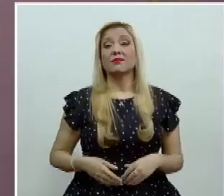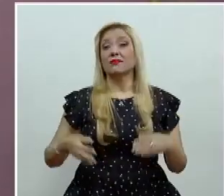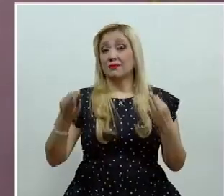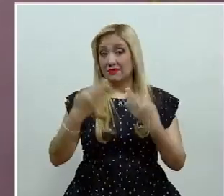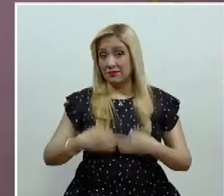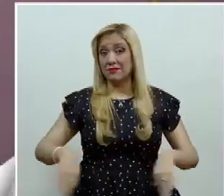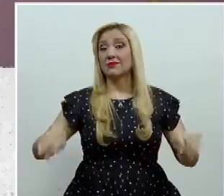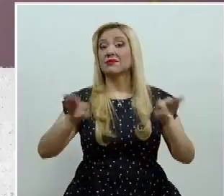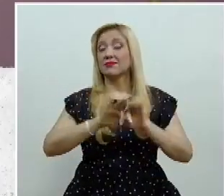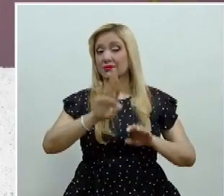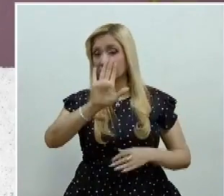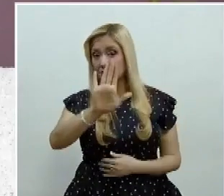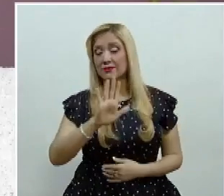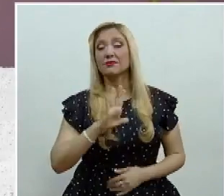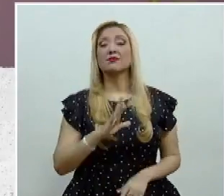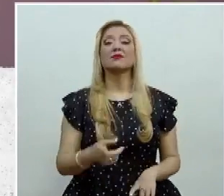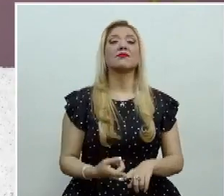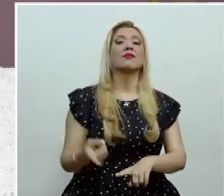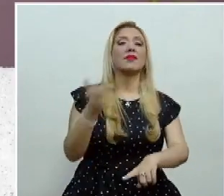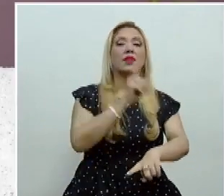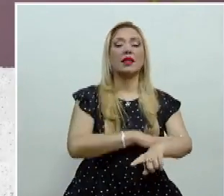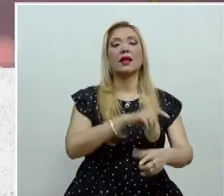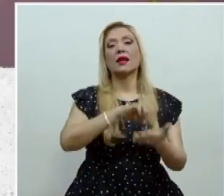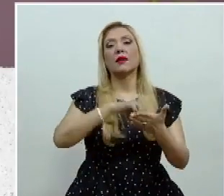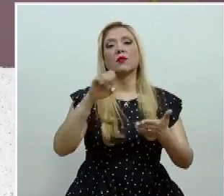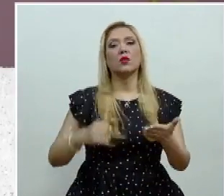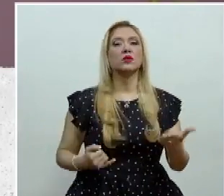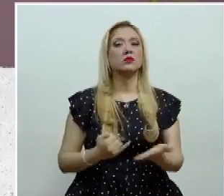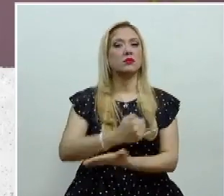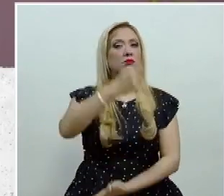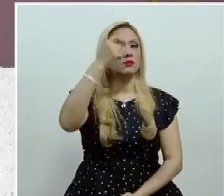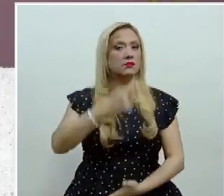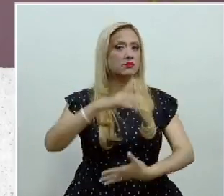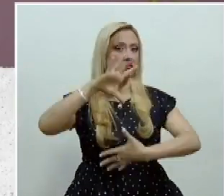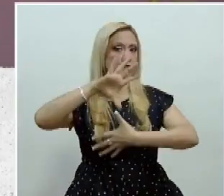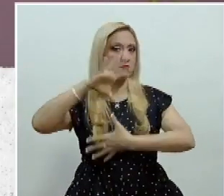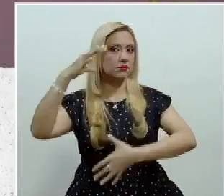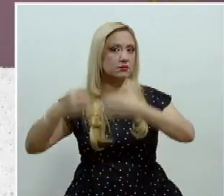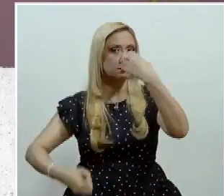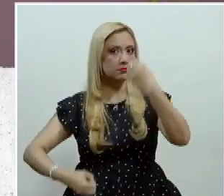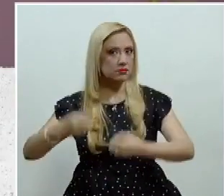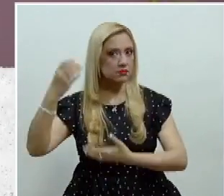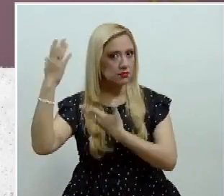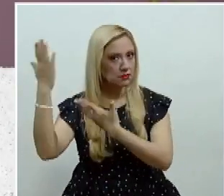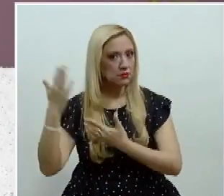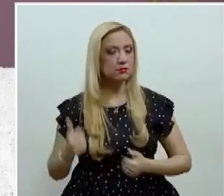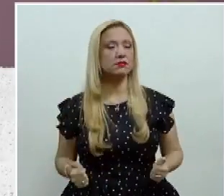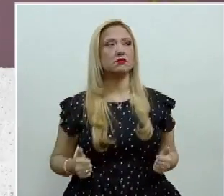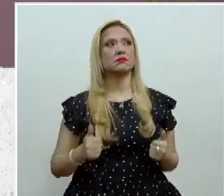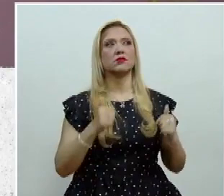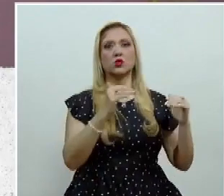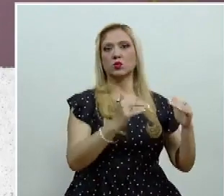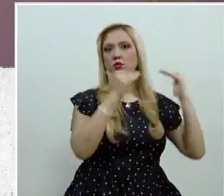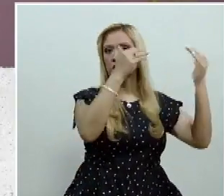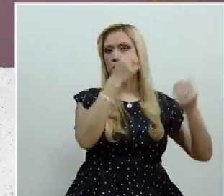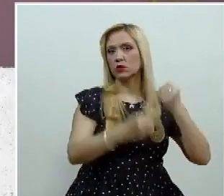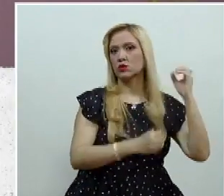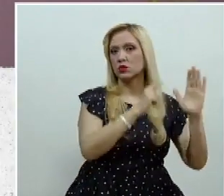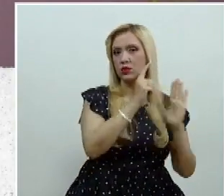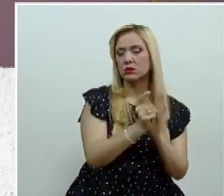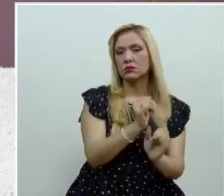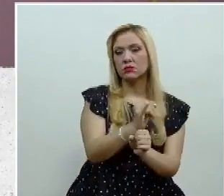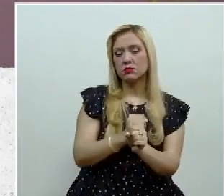si consideramos que ya hay antecedentes, por ejemplo, de sentencias de Corte Interamericana, de lo que ha dicho la Corte como tal sobre la investigación